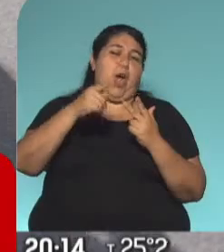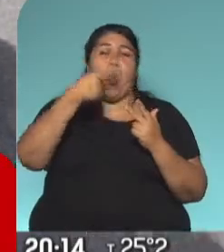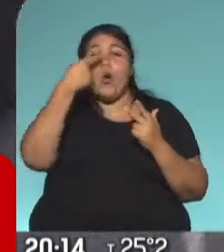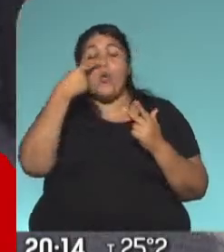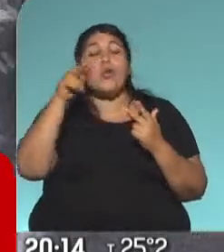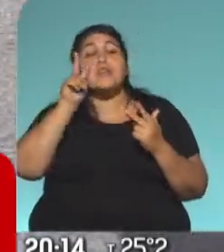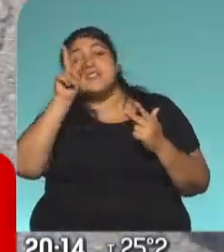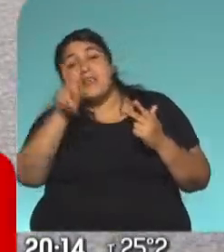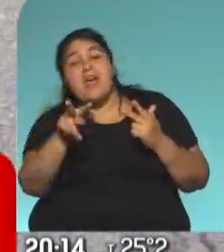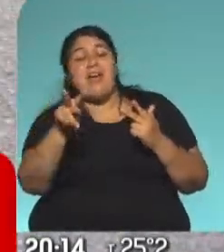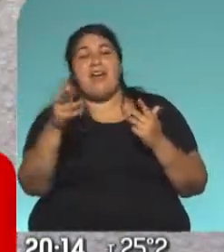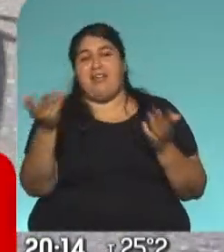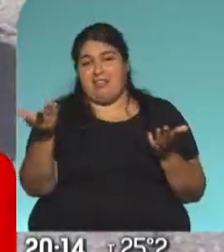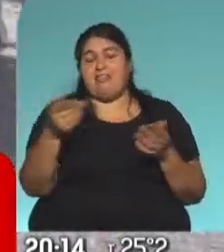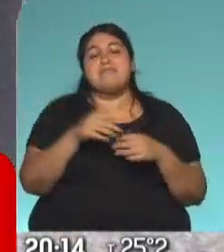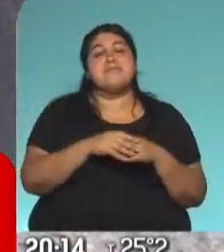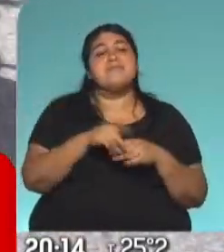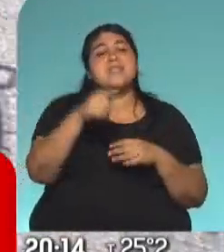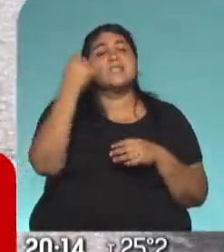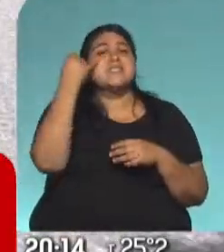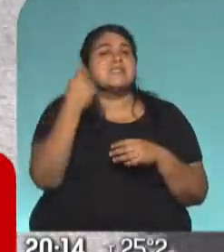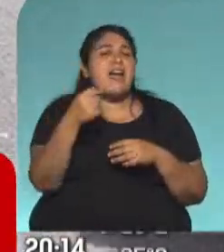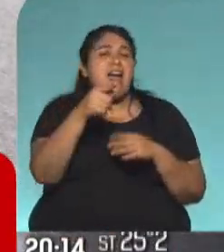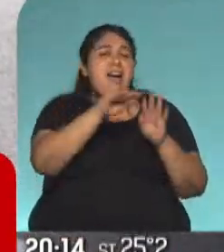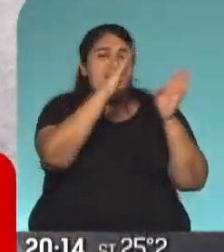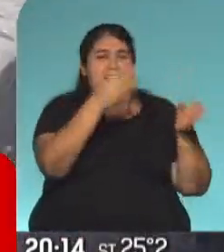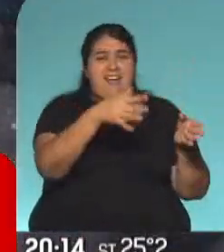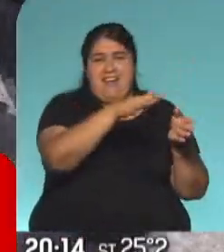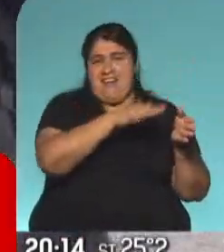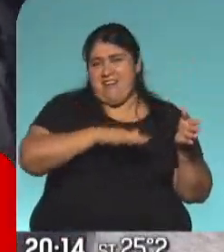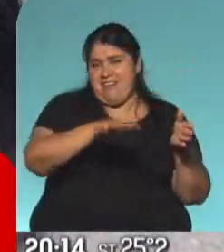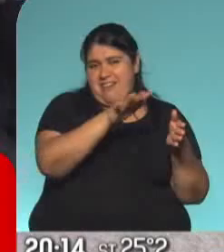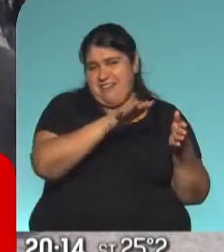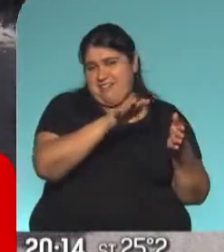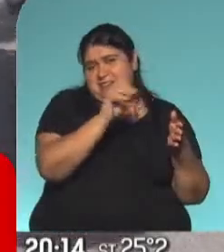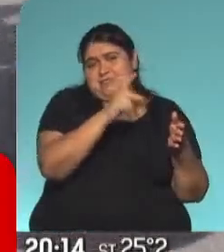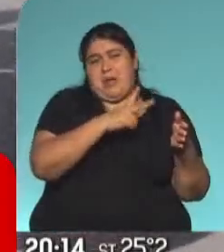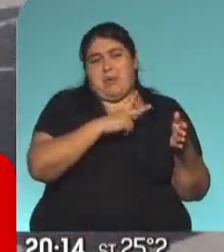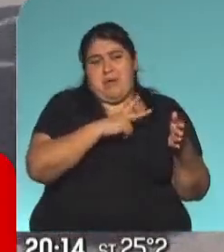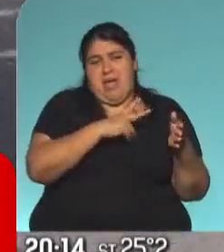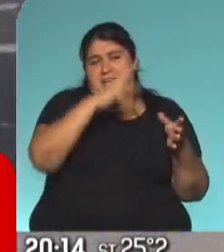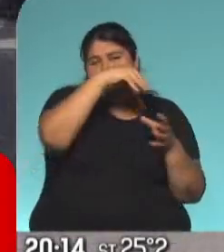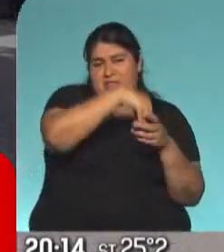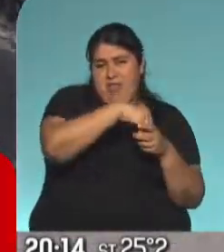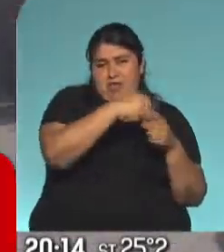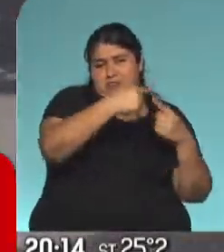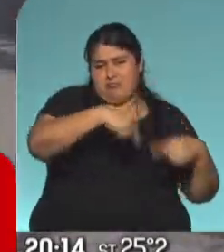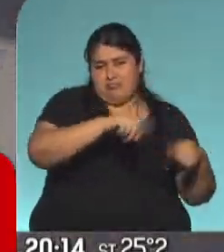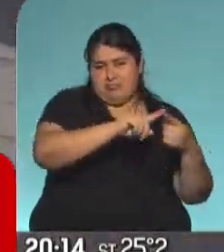curiosidad se acercaban al camino. Ya había pasado esa ceremonia que no solamente tuvo a sus síntomas íntimos, sino también